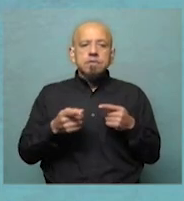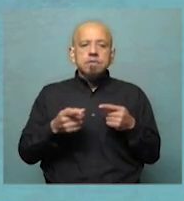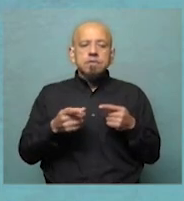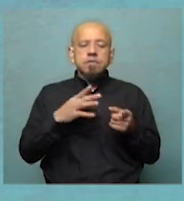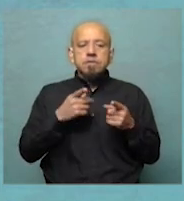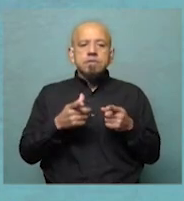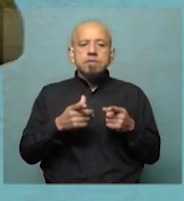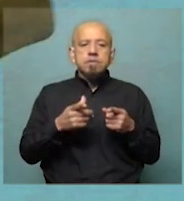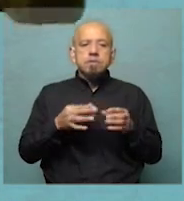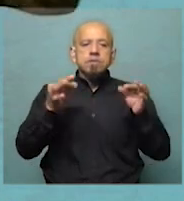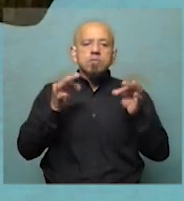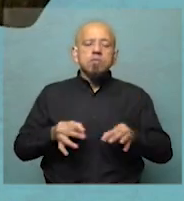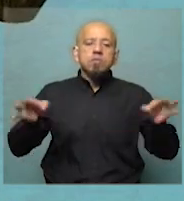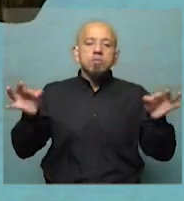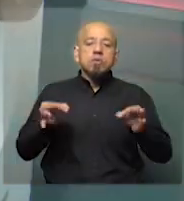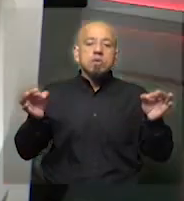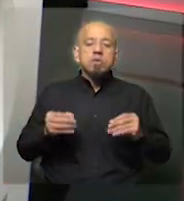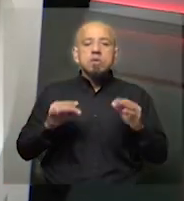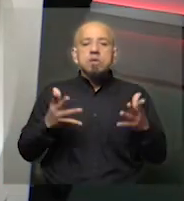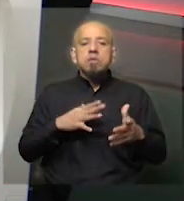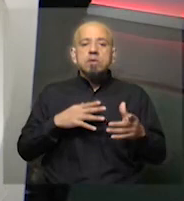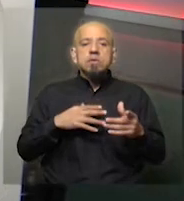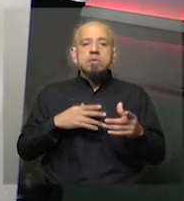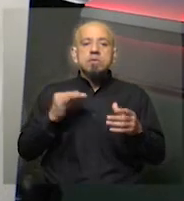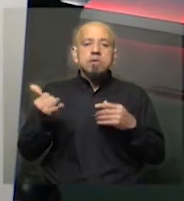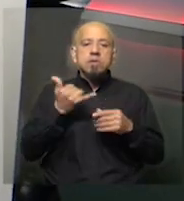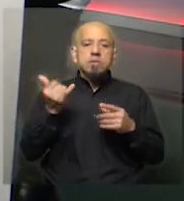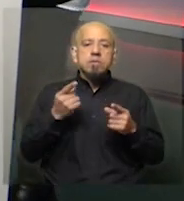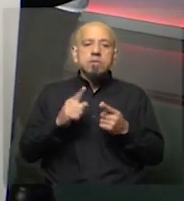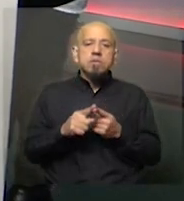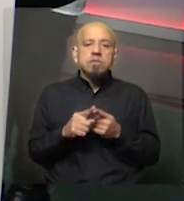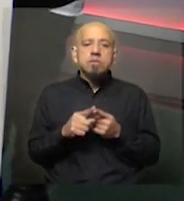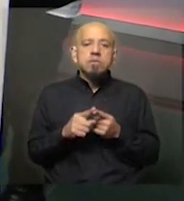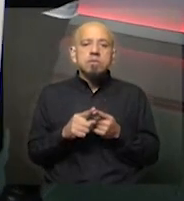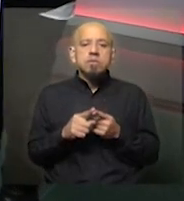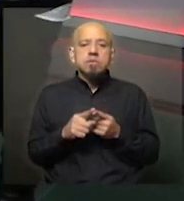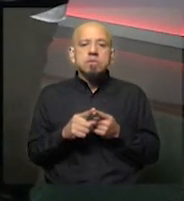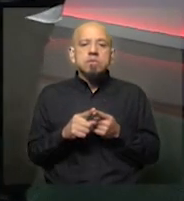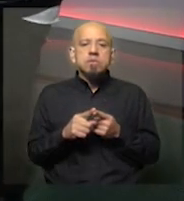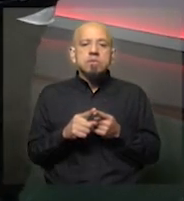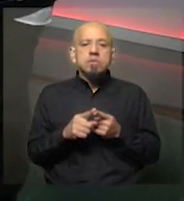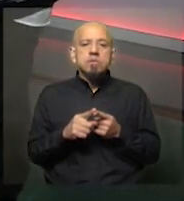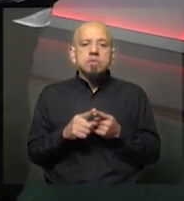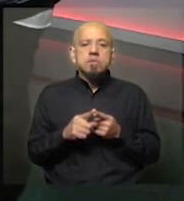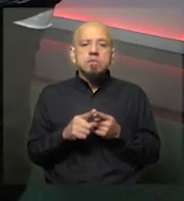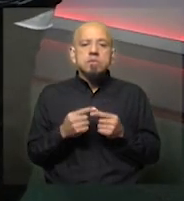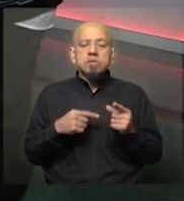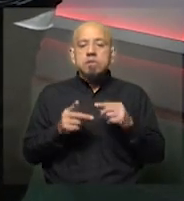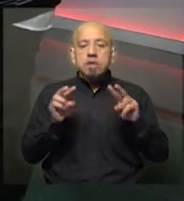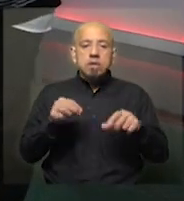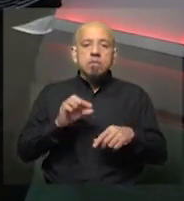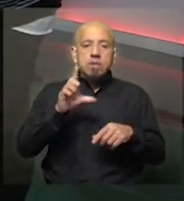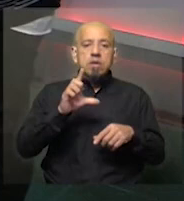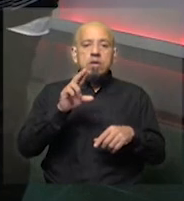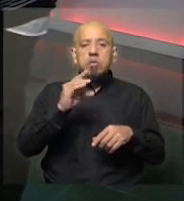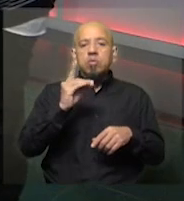la canción, ¿no? Porque sí. No saber de qué siglo es esa. También, sí. Sí, sí, es como que te mueve el espíritu lúdico. Eso. ¿No? Que es como que